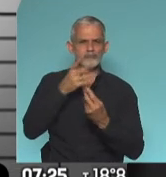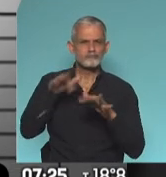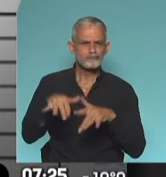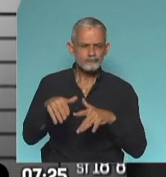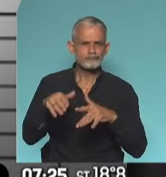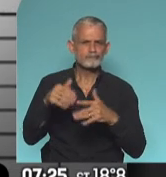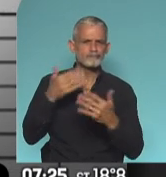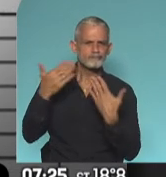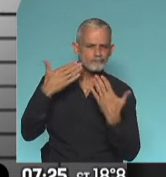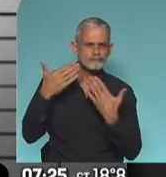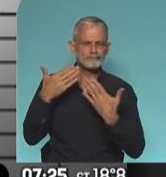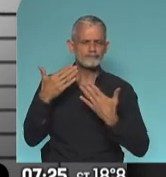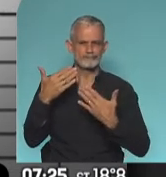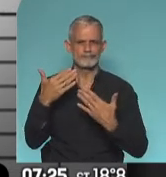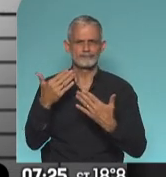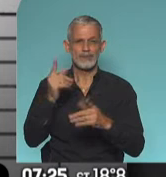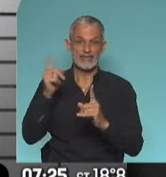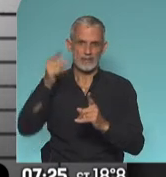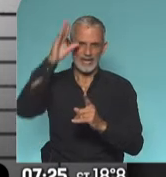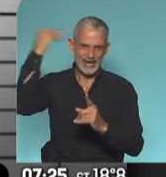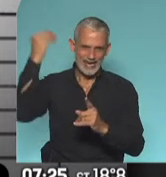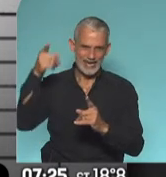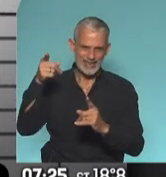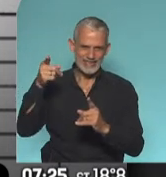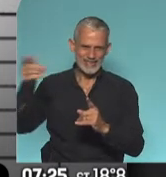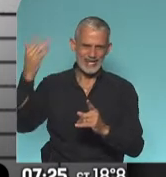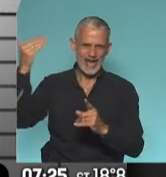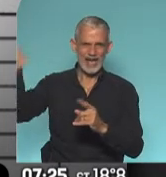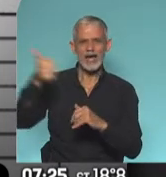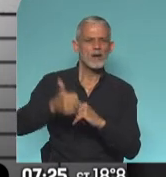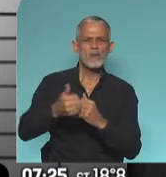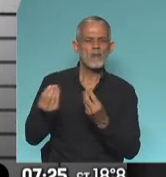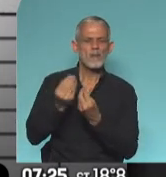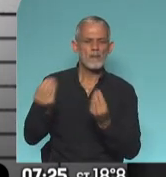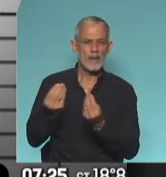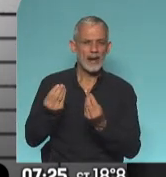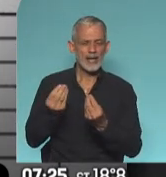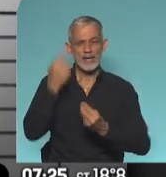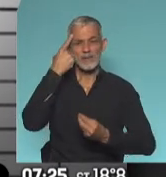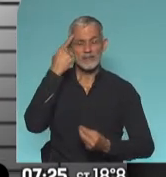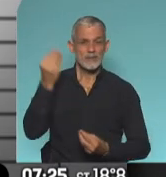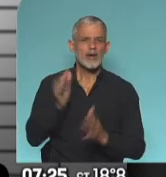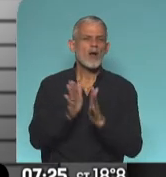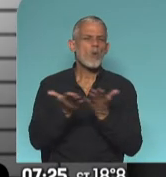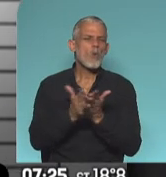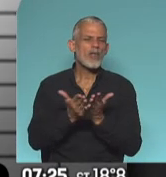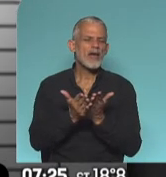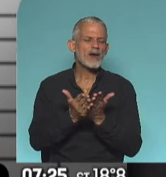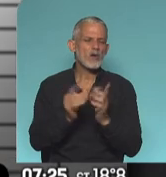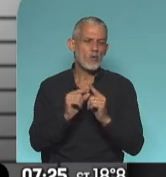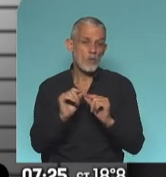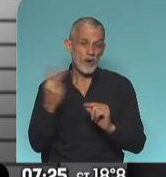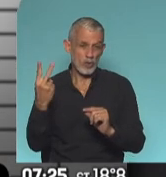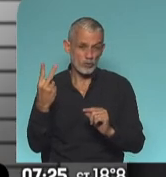obviamente con funcionarios entre ellos cristina fernández de kirchner para lo que se entendió como cuadernos 2 es decir la